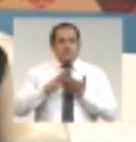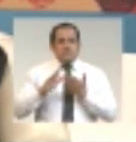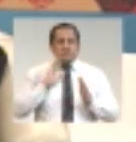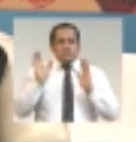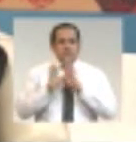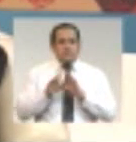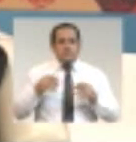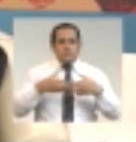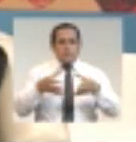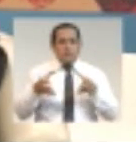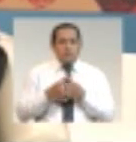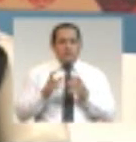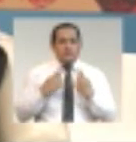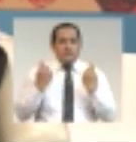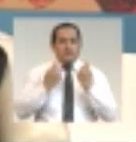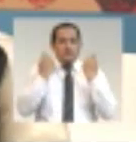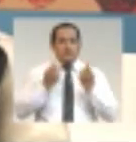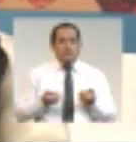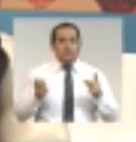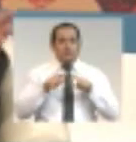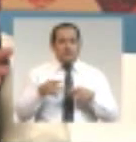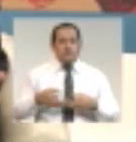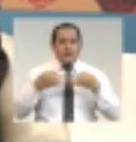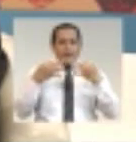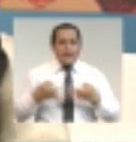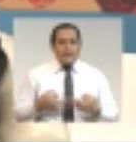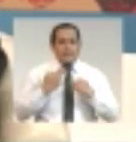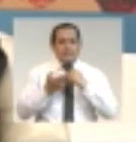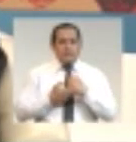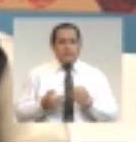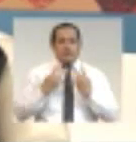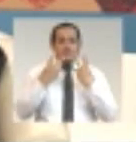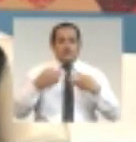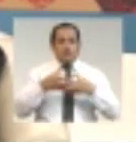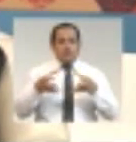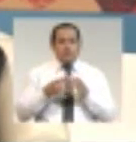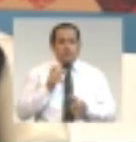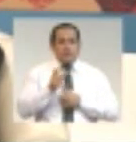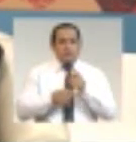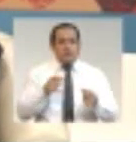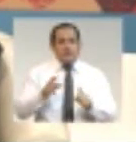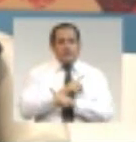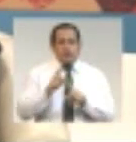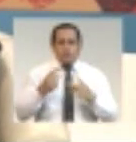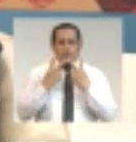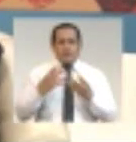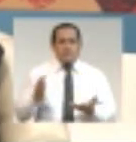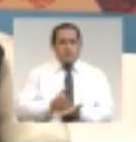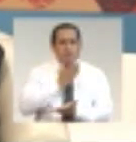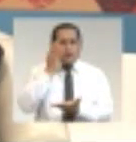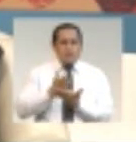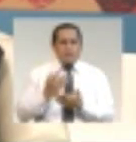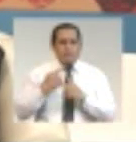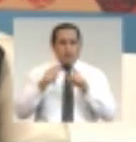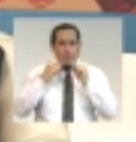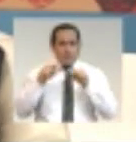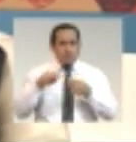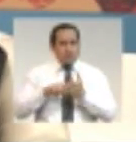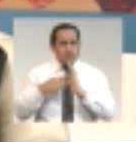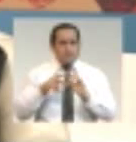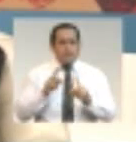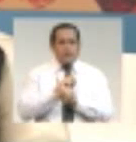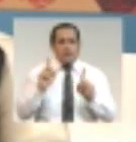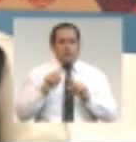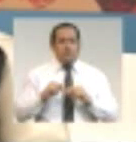permiso por cada espectáculo, cuando garantizaban con la presencia de la fuerza pública que no iba a haber desmanes. Pero el hecho no es